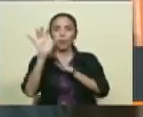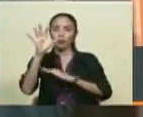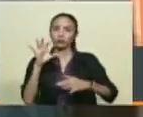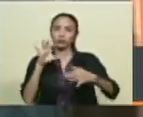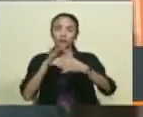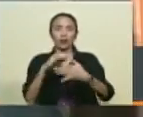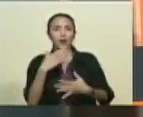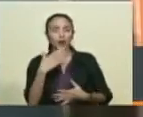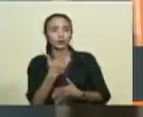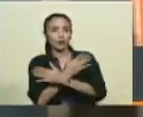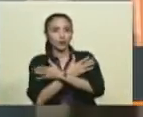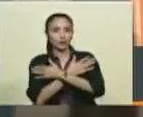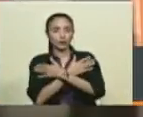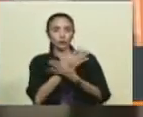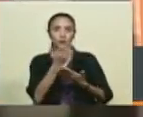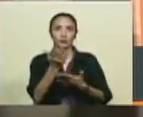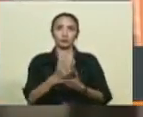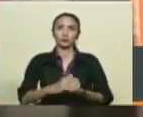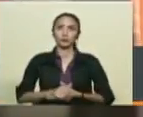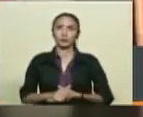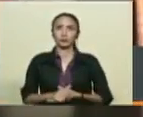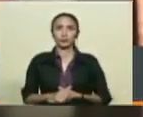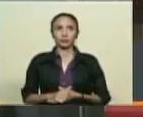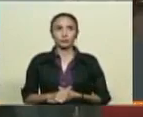Gracias, felicitación.